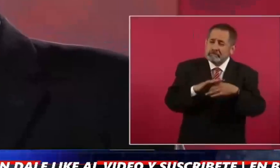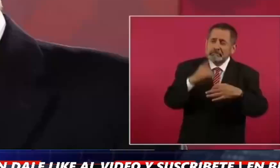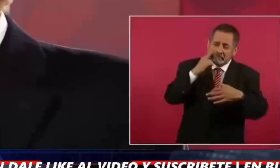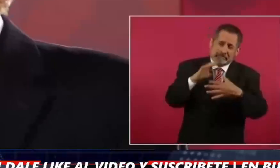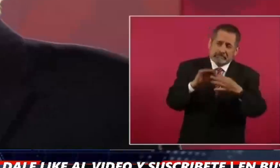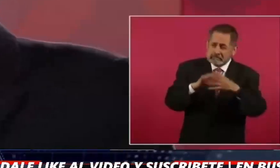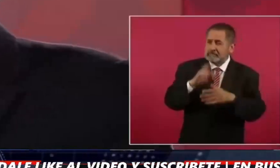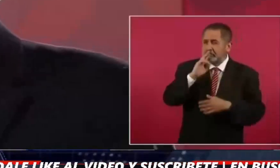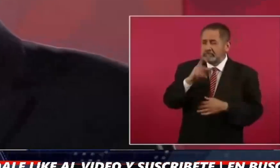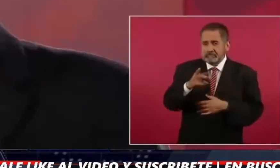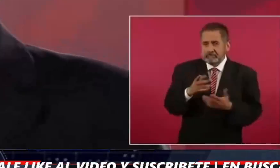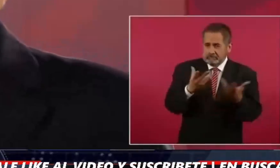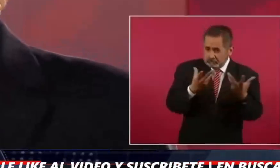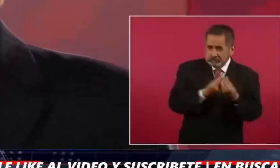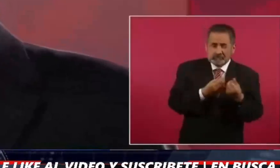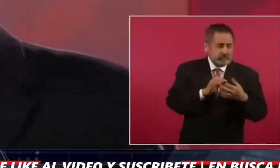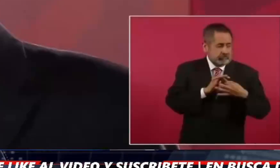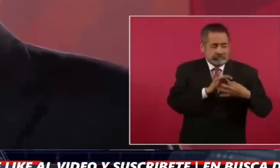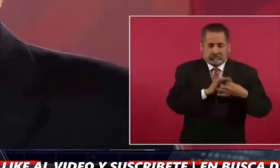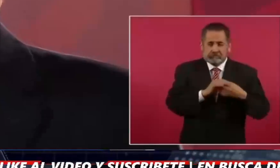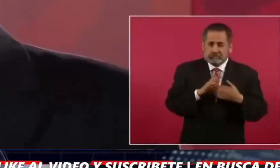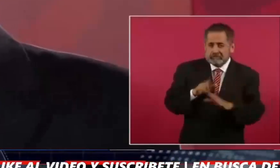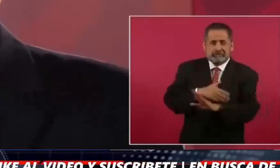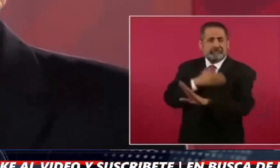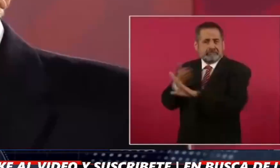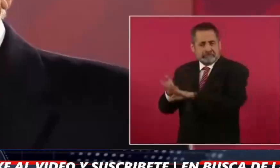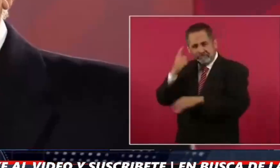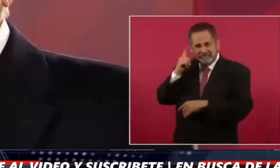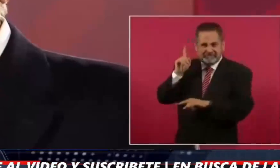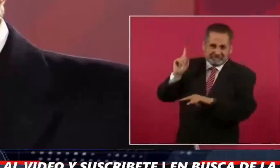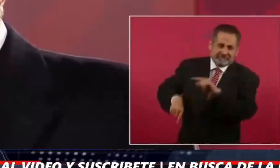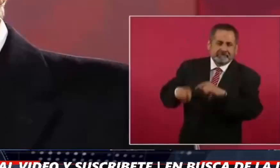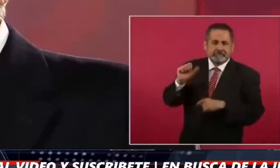de que se unieran todos en contra mía,